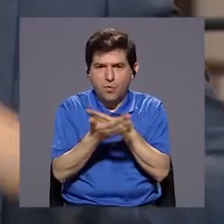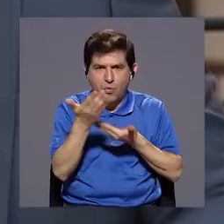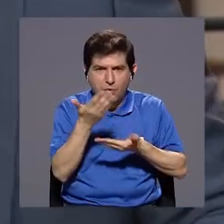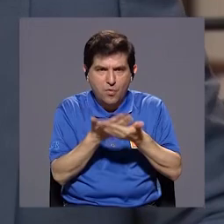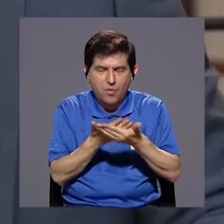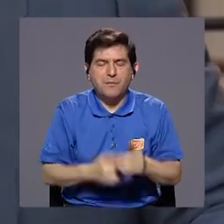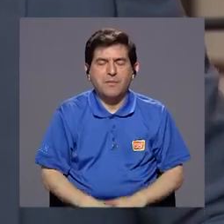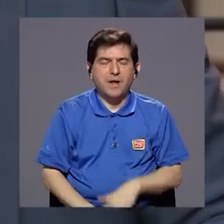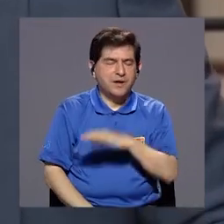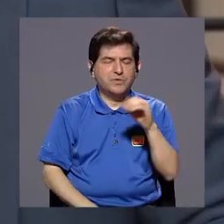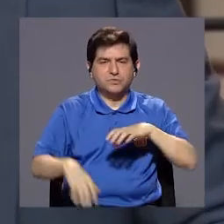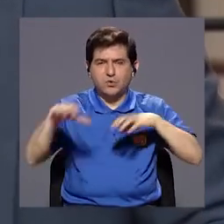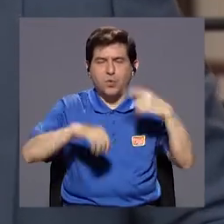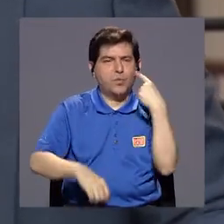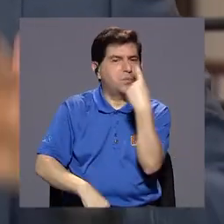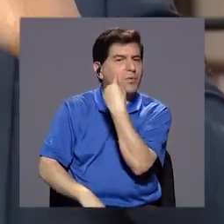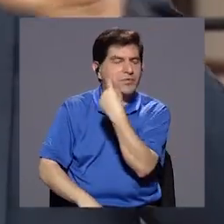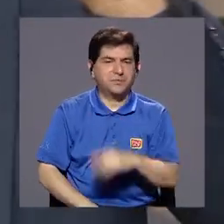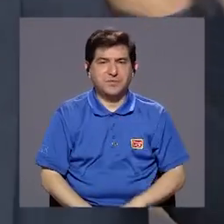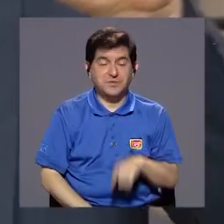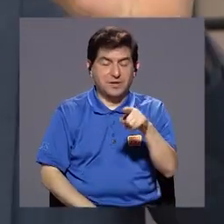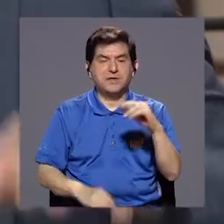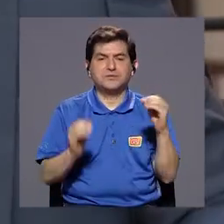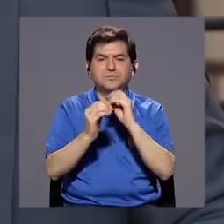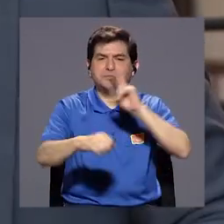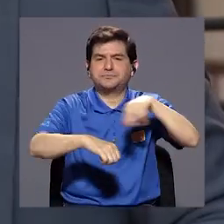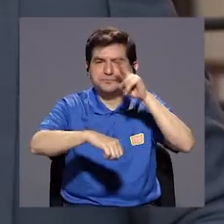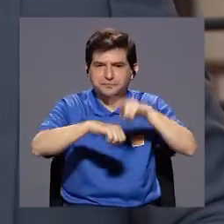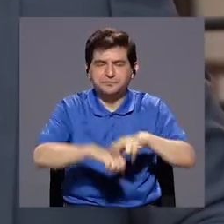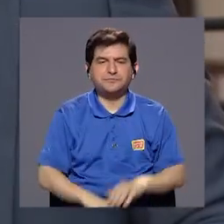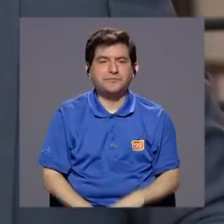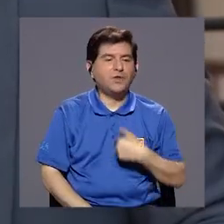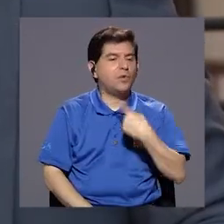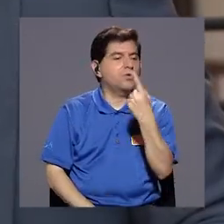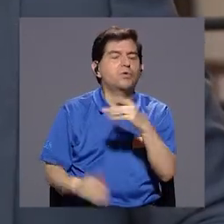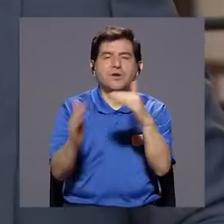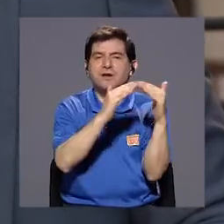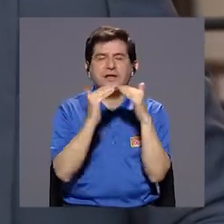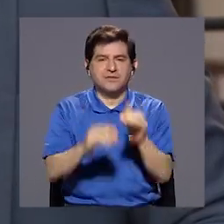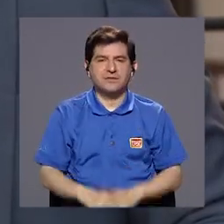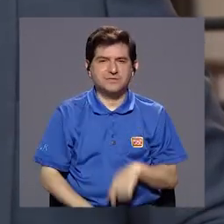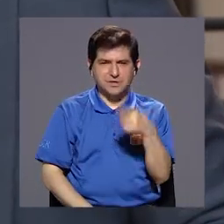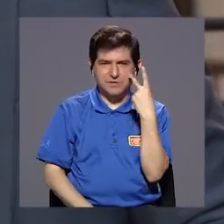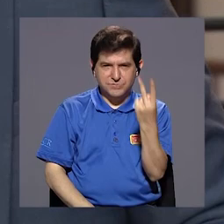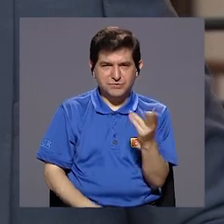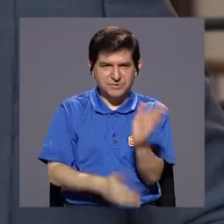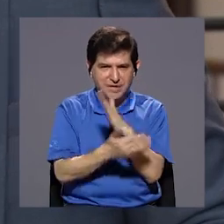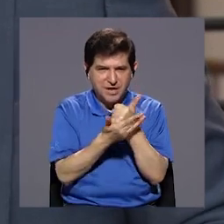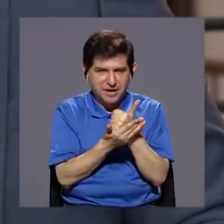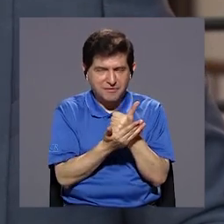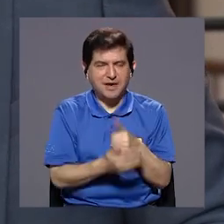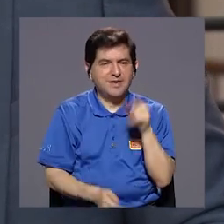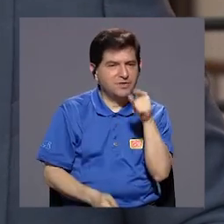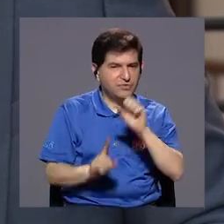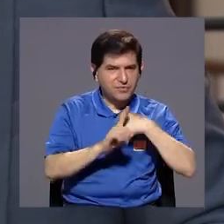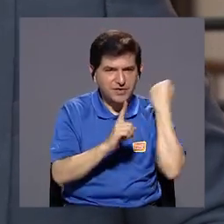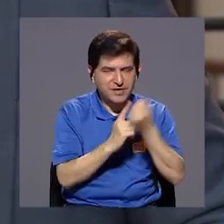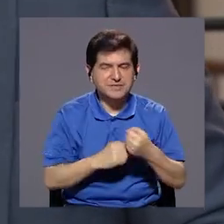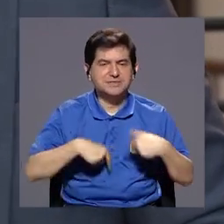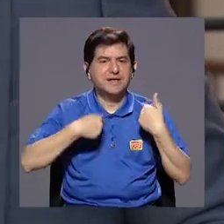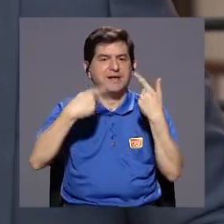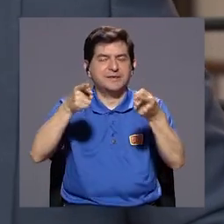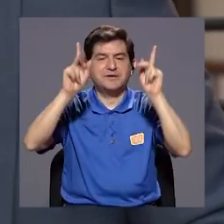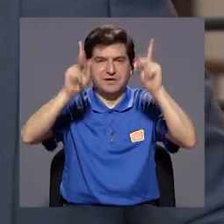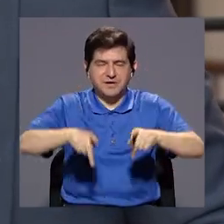de los ojos. O sea, hay otros síntomas, pero esos son los más frecuentes. Entonces esos son los que uno le dice a la población. Si usted ve cualquiera de esos,